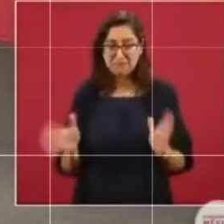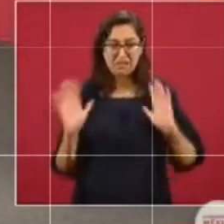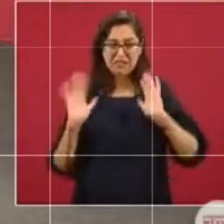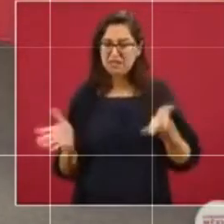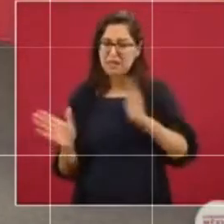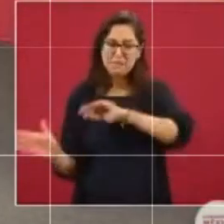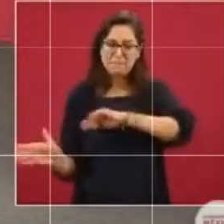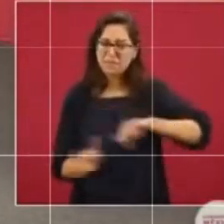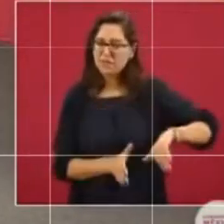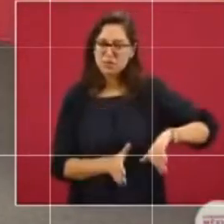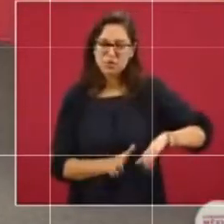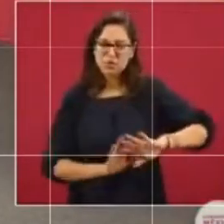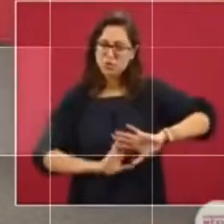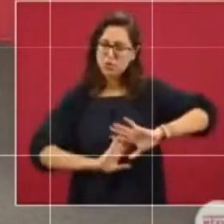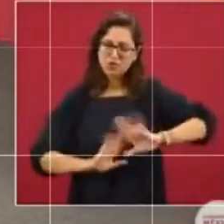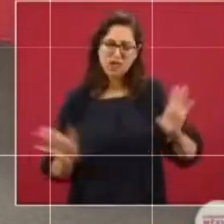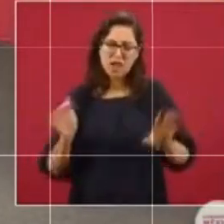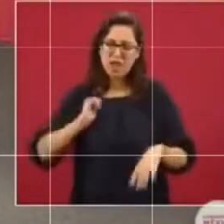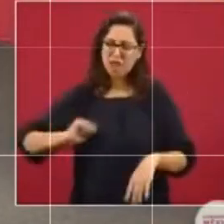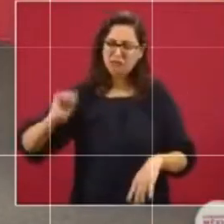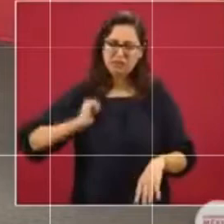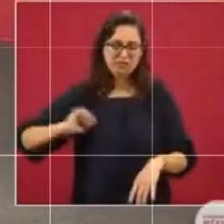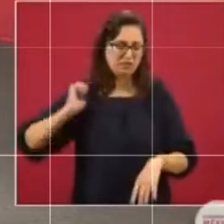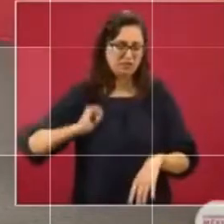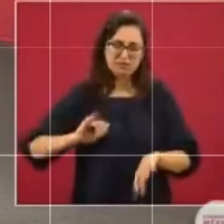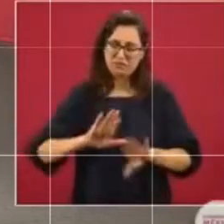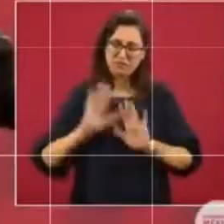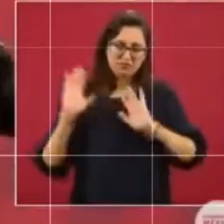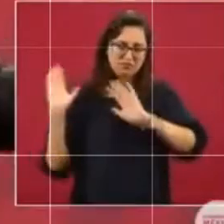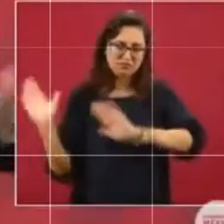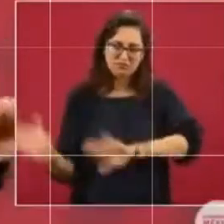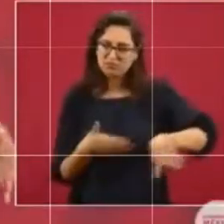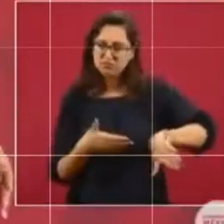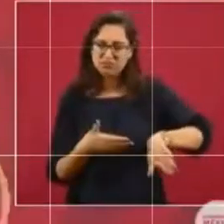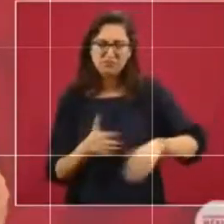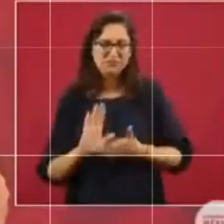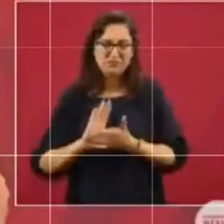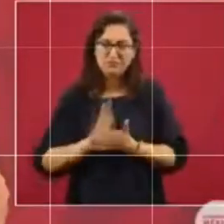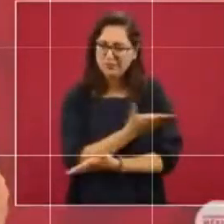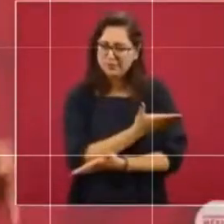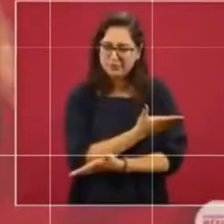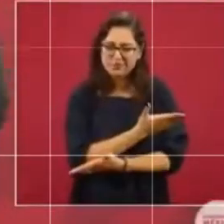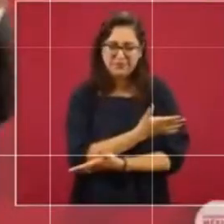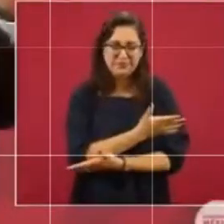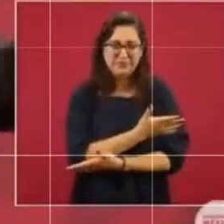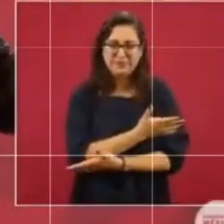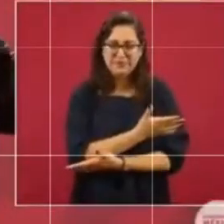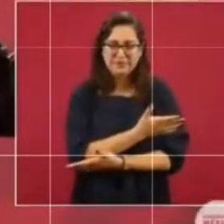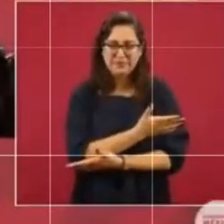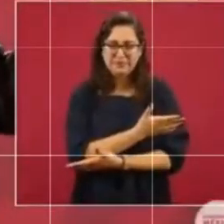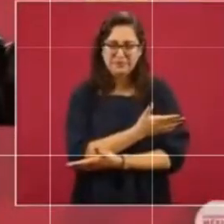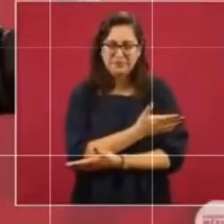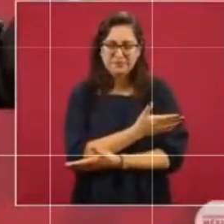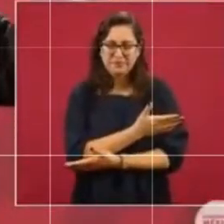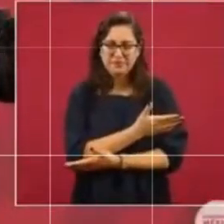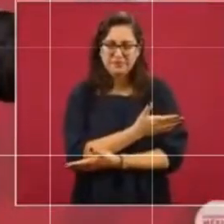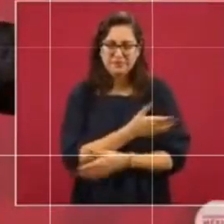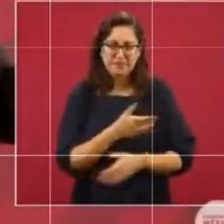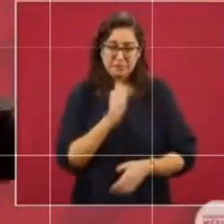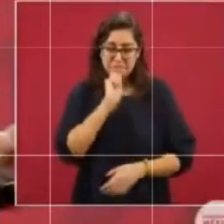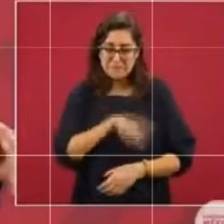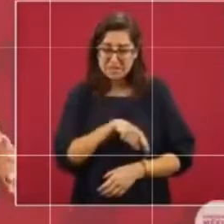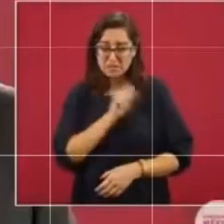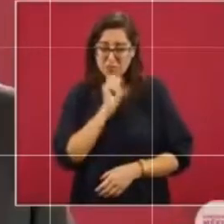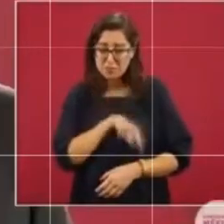historia, ya no queremos más de lo